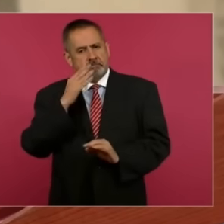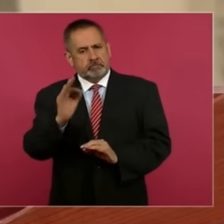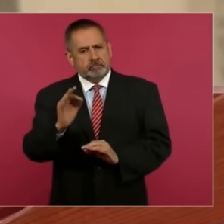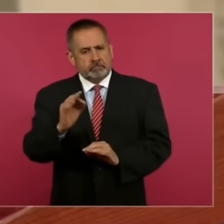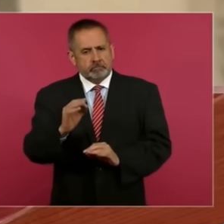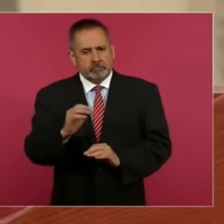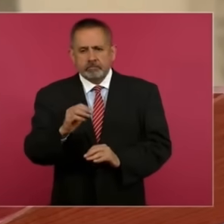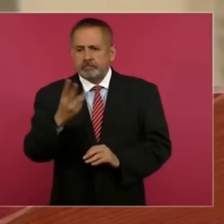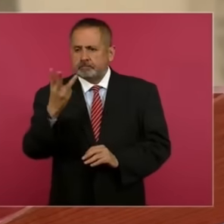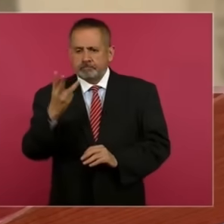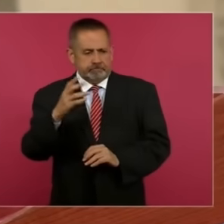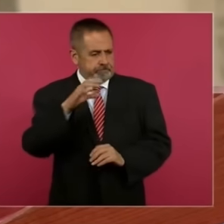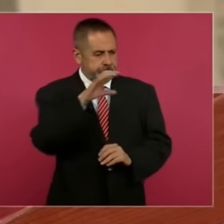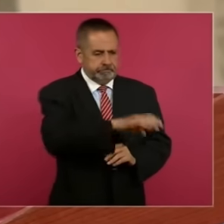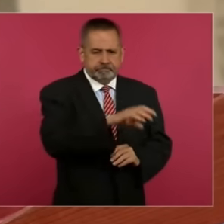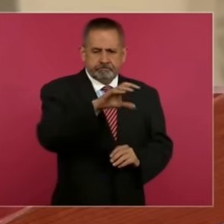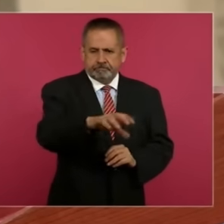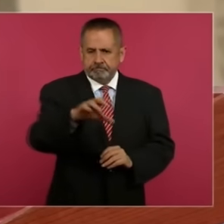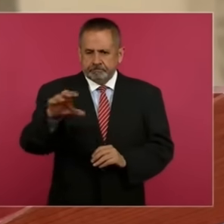3 bases